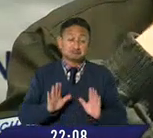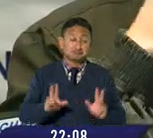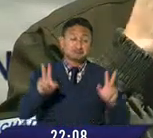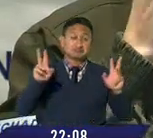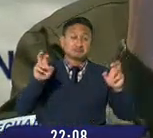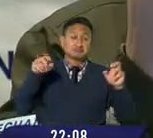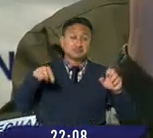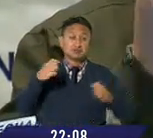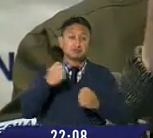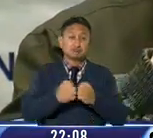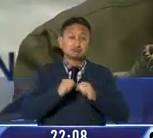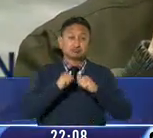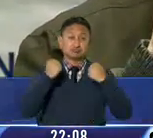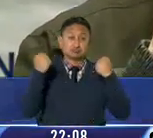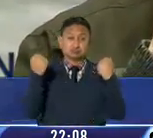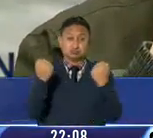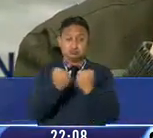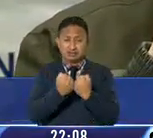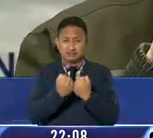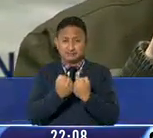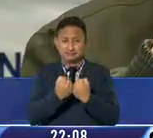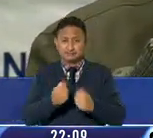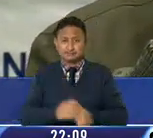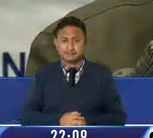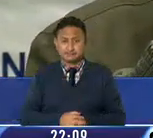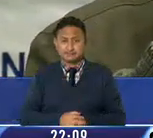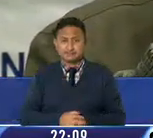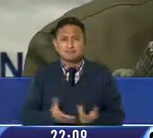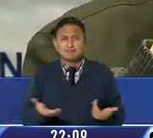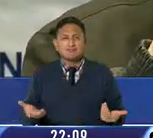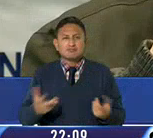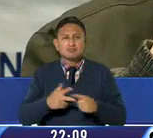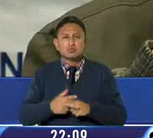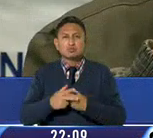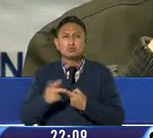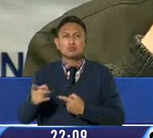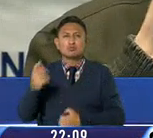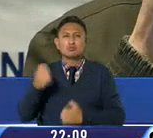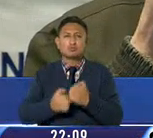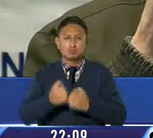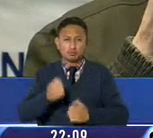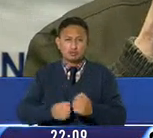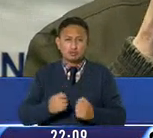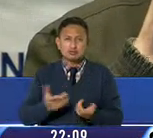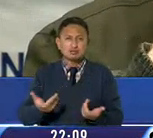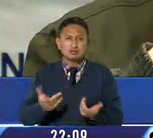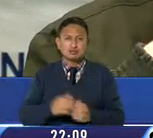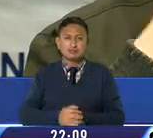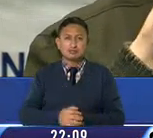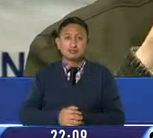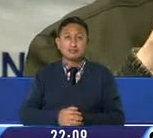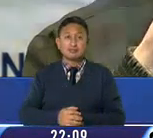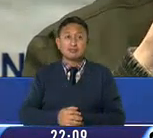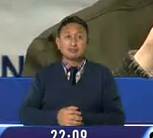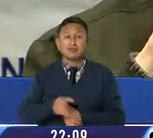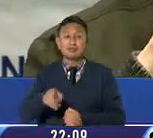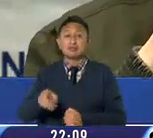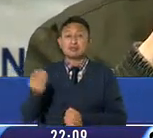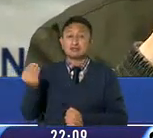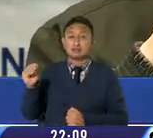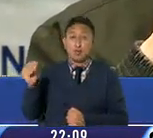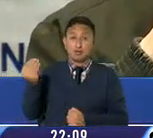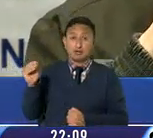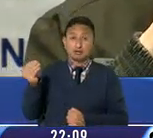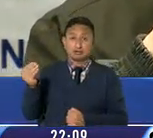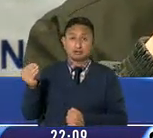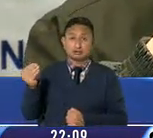problemática social. Y el origen de esta problemática radica en que la adolescente era